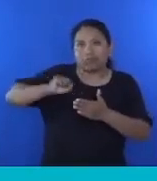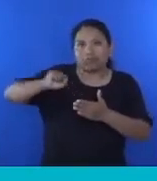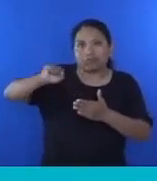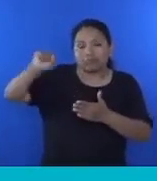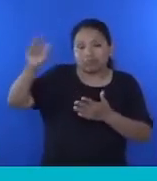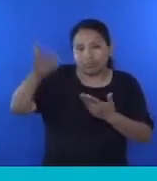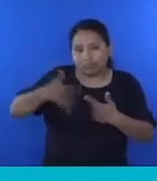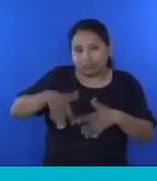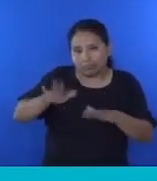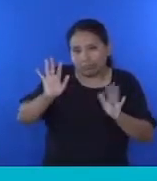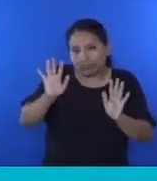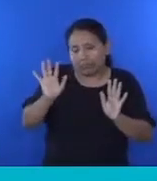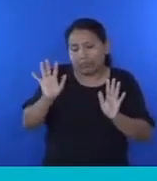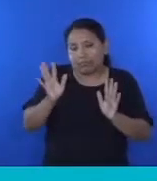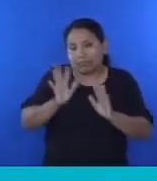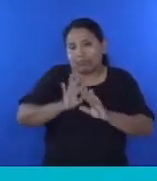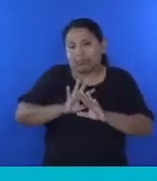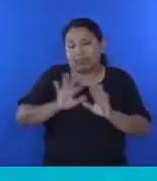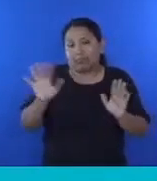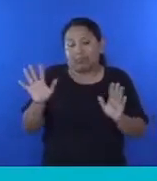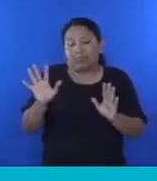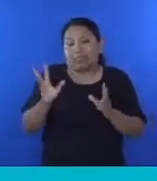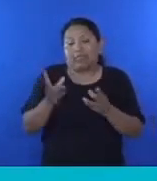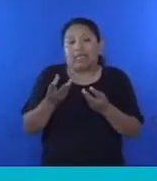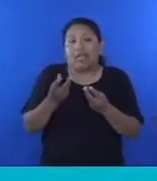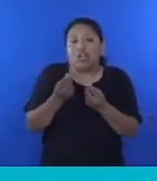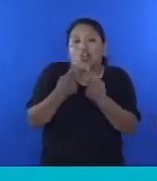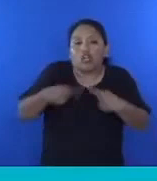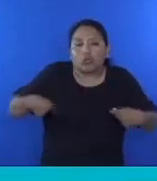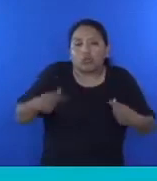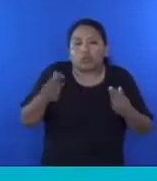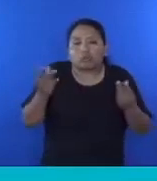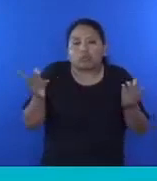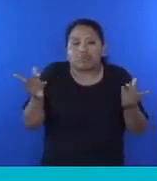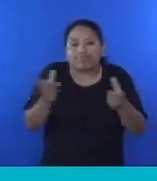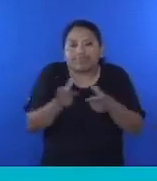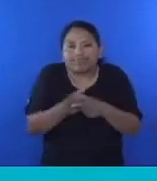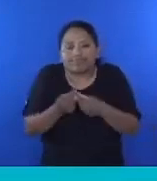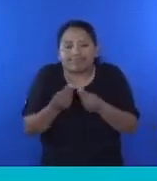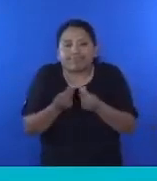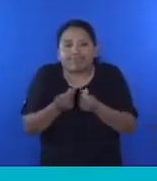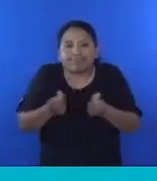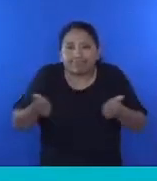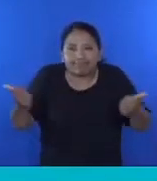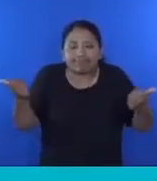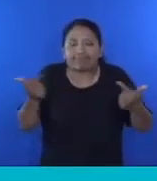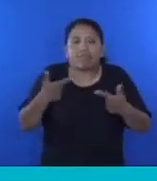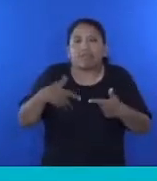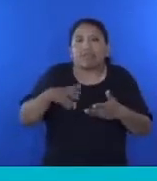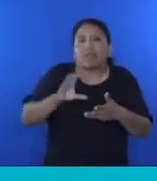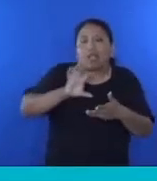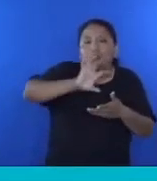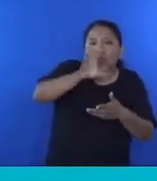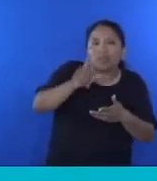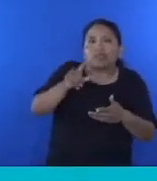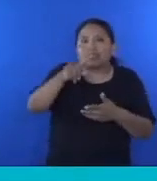índices inflacionarios espectaculares que licúan los recursos de los estados, no solamente de la provincia, sino de todos los estados